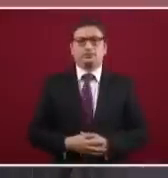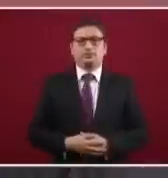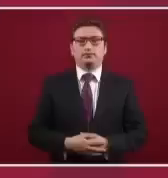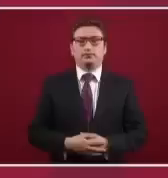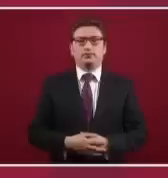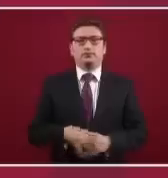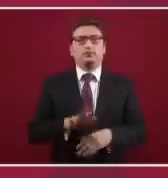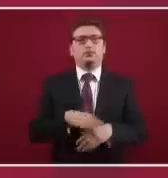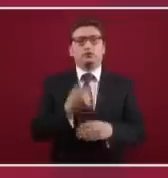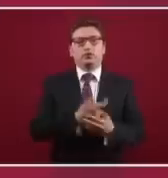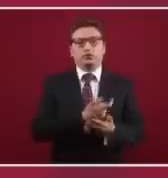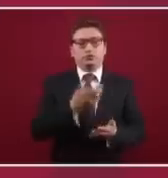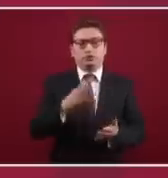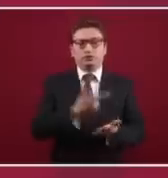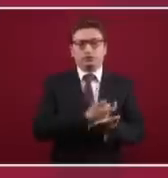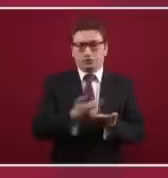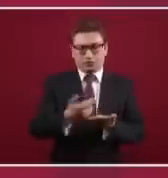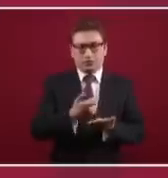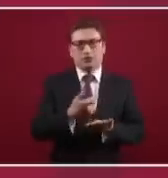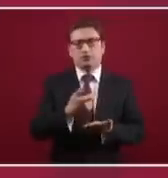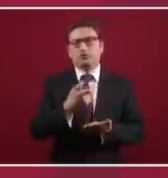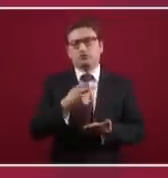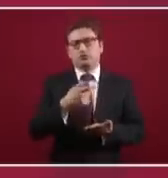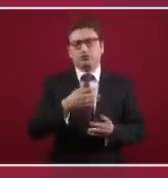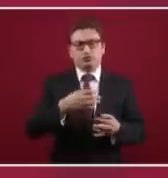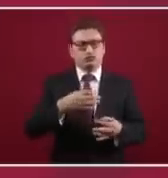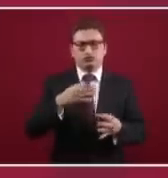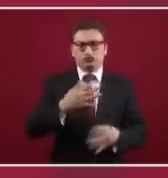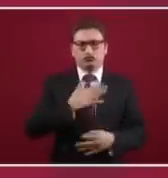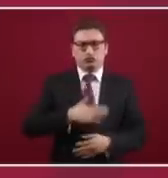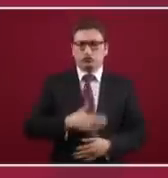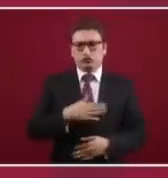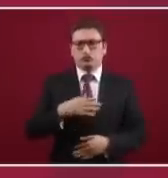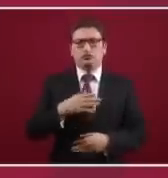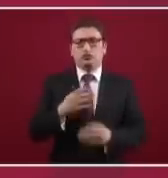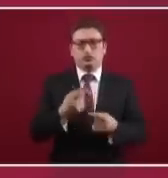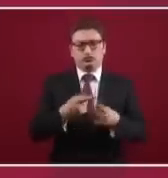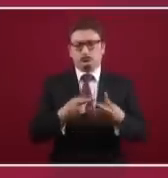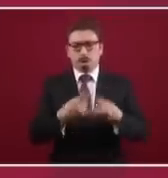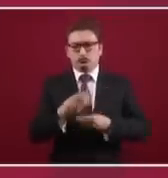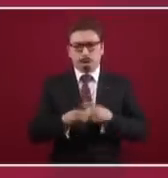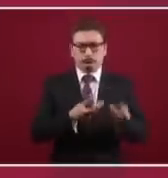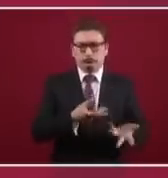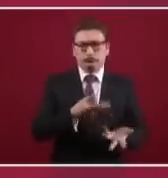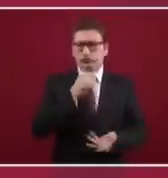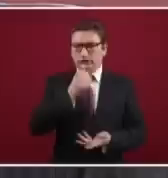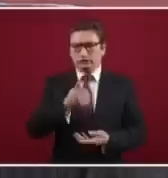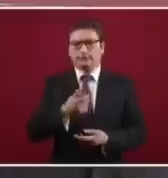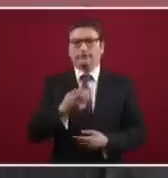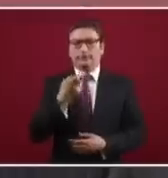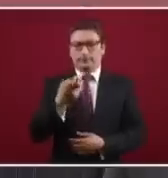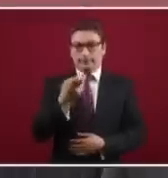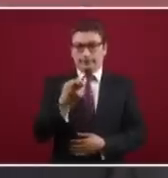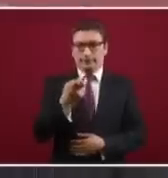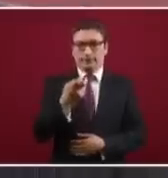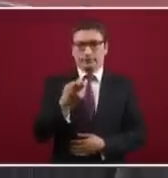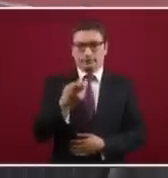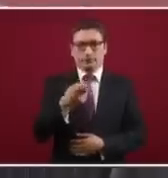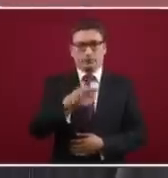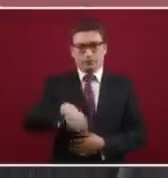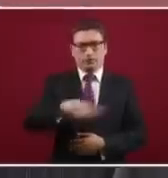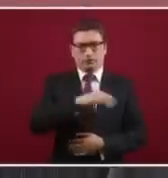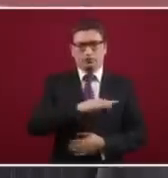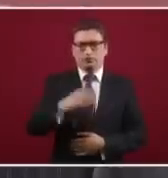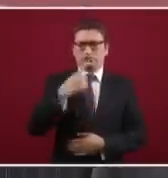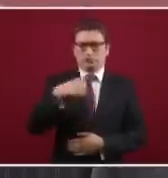pagar un salario justo y que no se den las prestaciones. Eso lo pueden